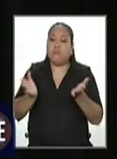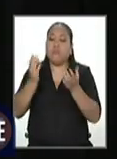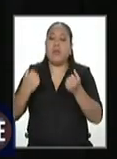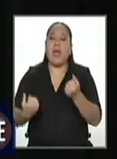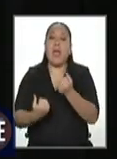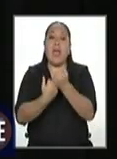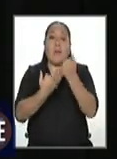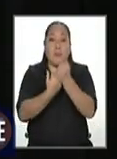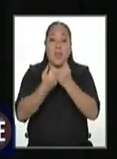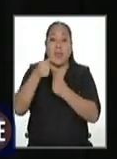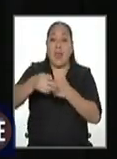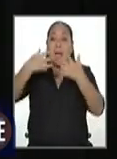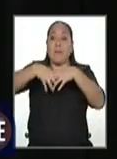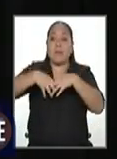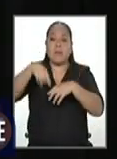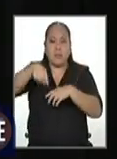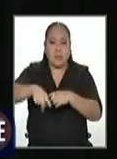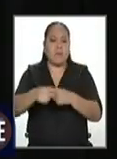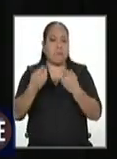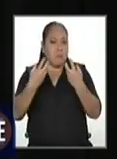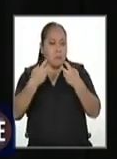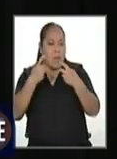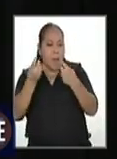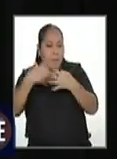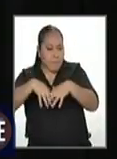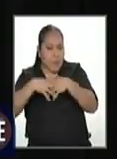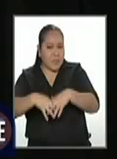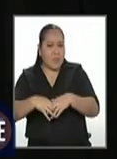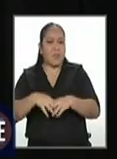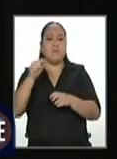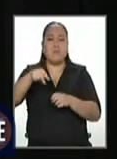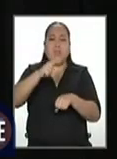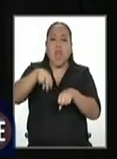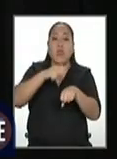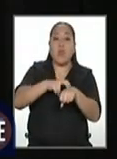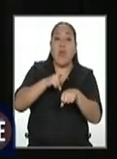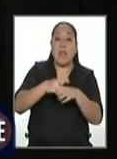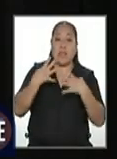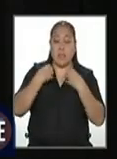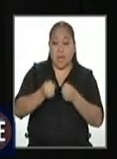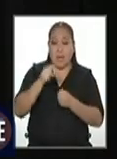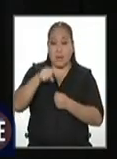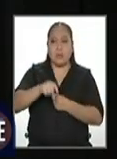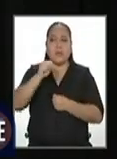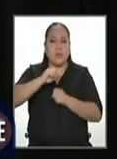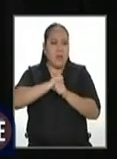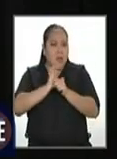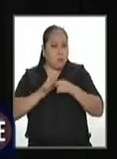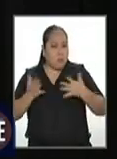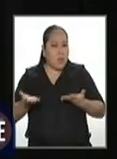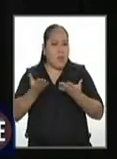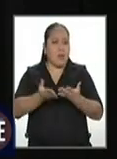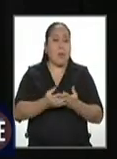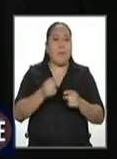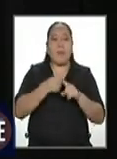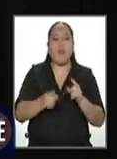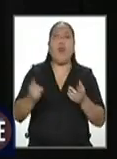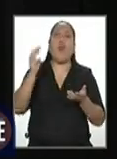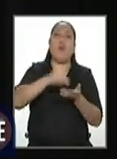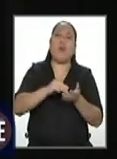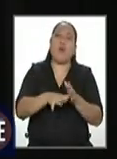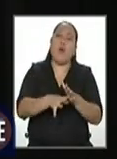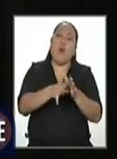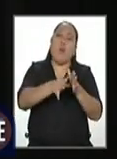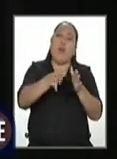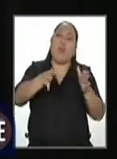de manera saludable y sana. Hay cosas positivas que nos ha traído la pandemia, sí, Pero también, por ejemplo, se han incrementado los plásticos nuevamente